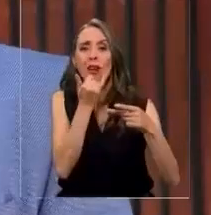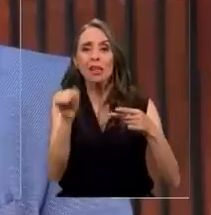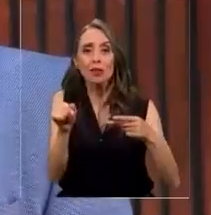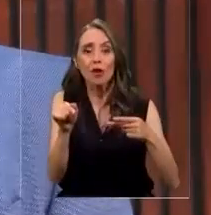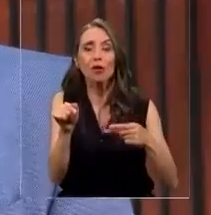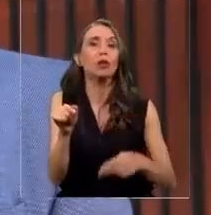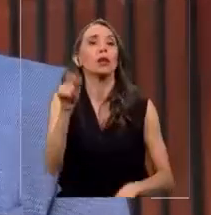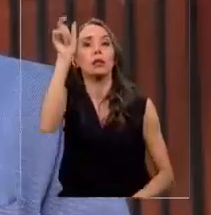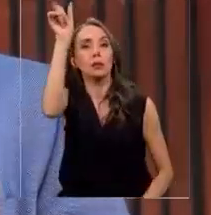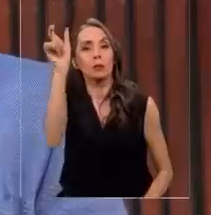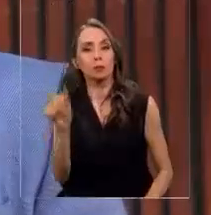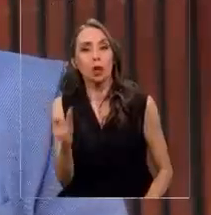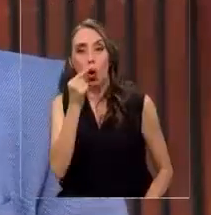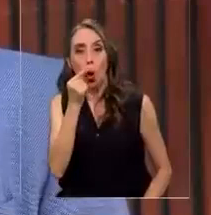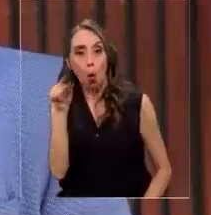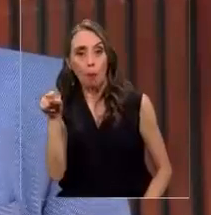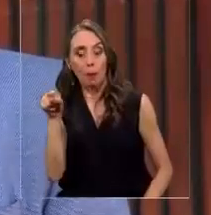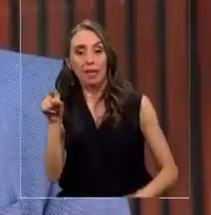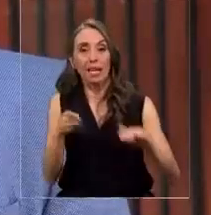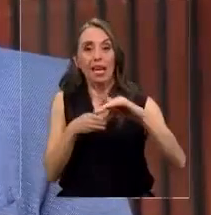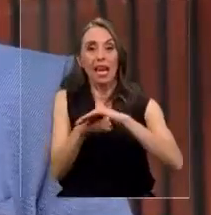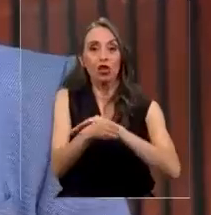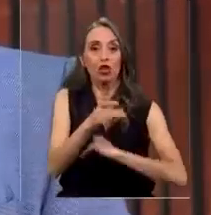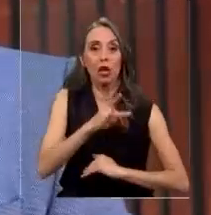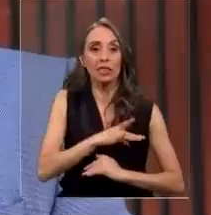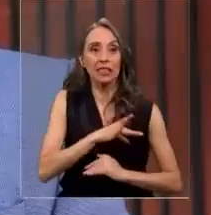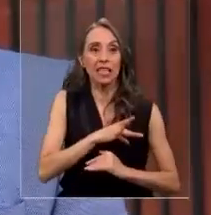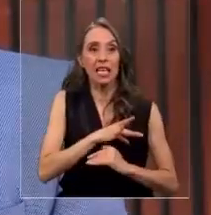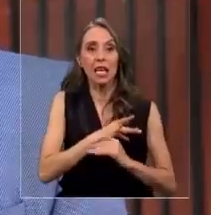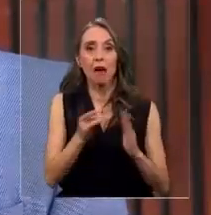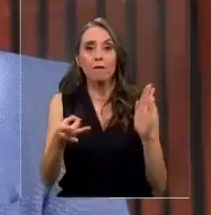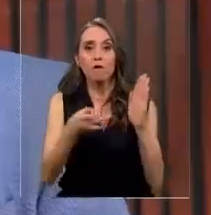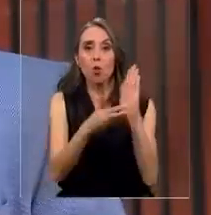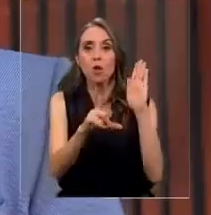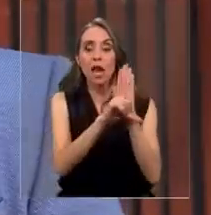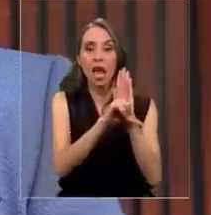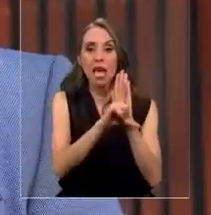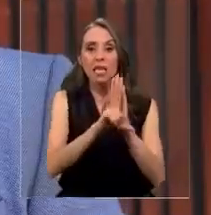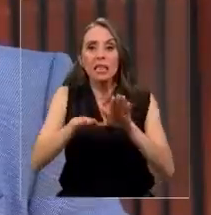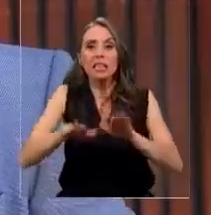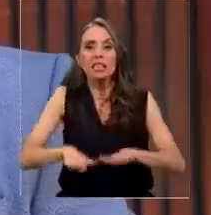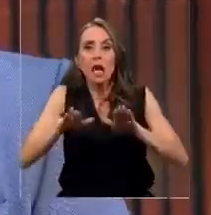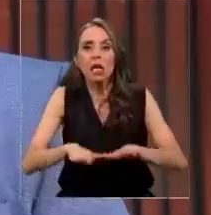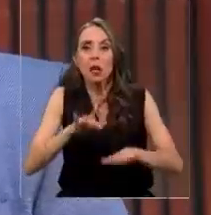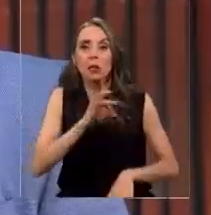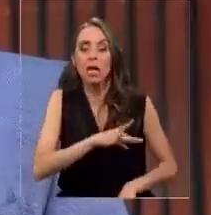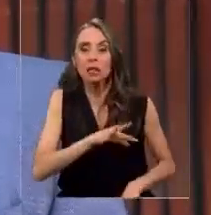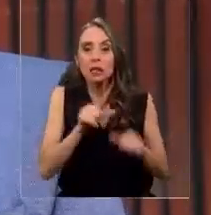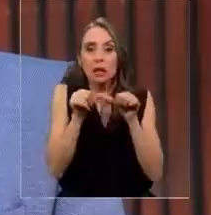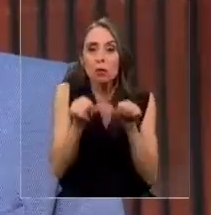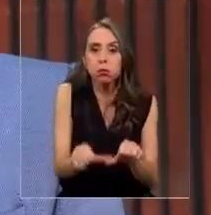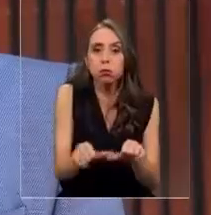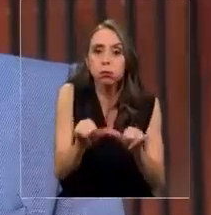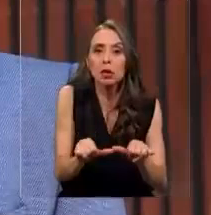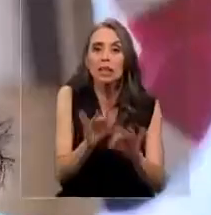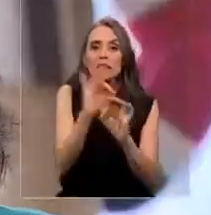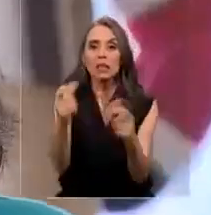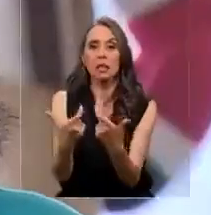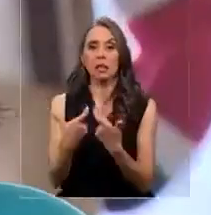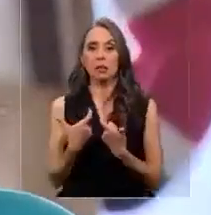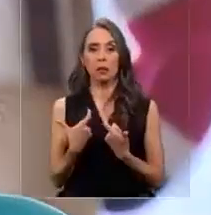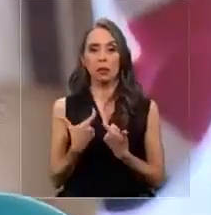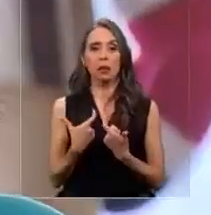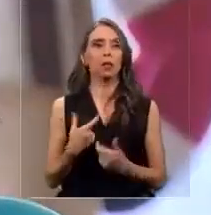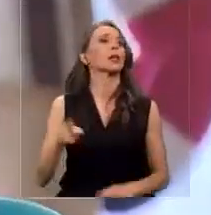es que esta persona, habiendo ingresado con un manto de ilegalidad, se mantiene en el país y posteriormente nadie lo fiscaliza.